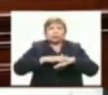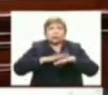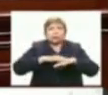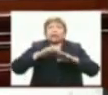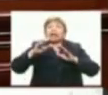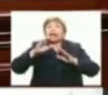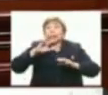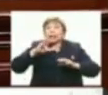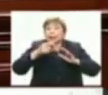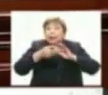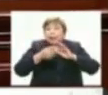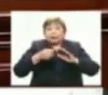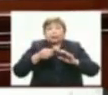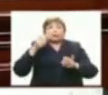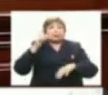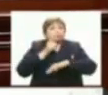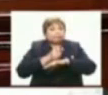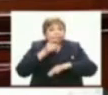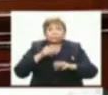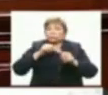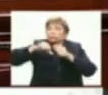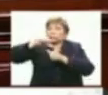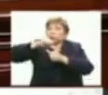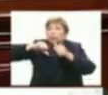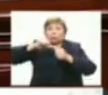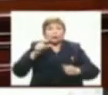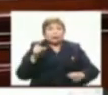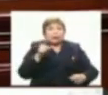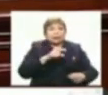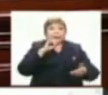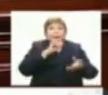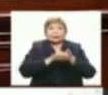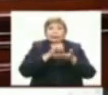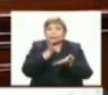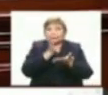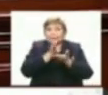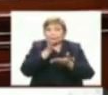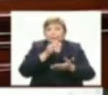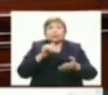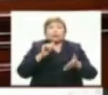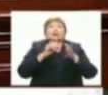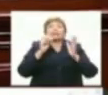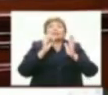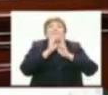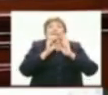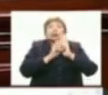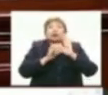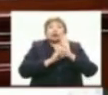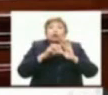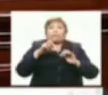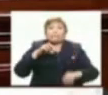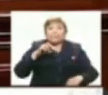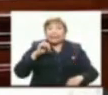la tipificación de los delitos vinculados a ella y las sanciones impuestas en el Código Penal para